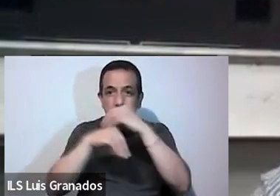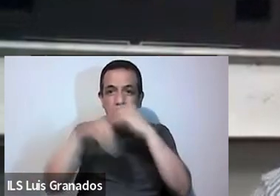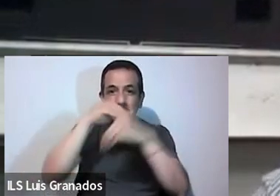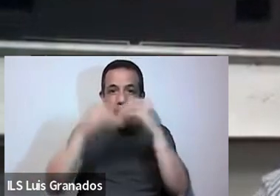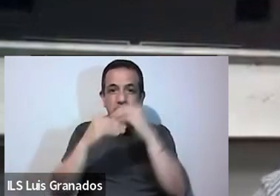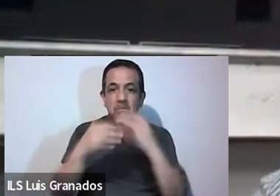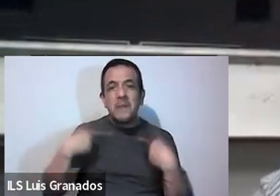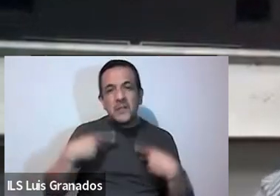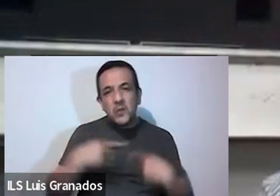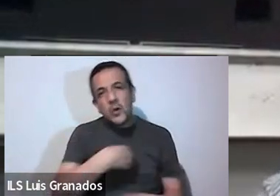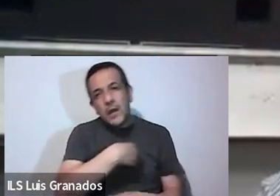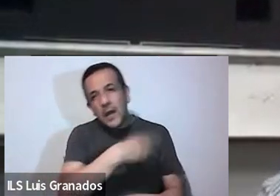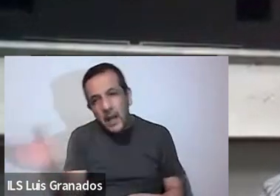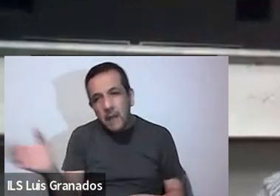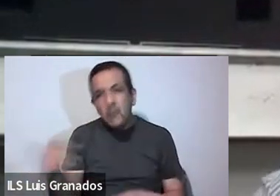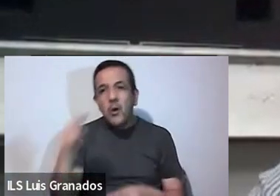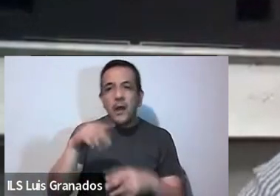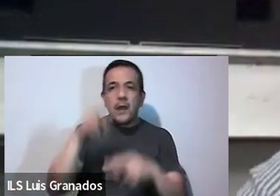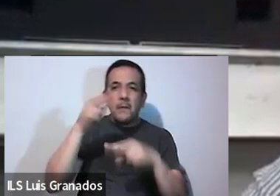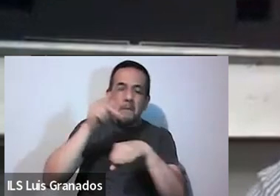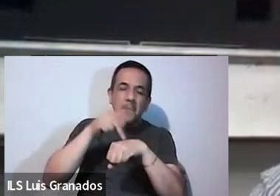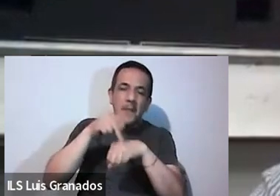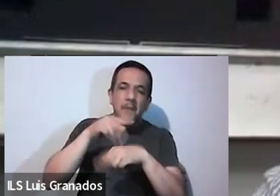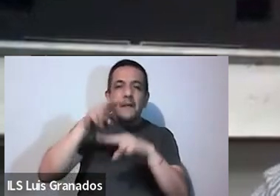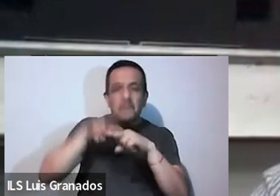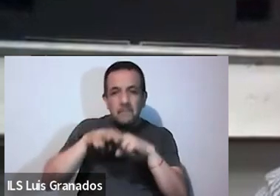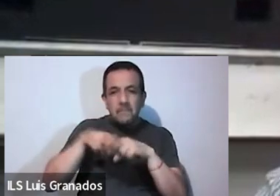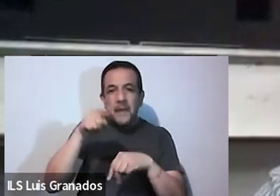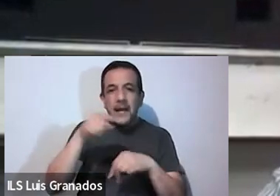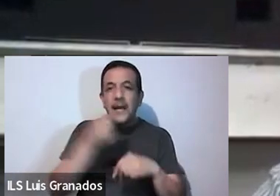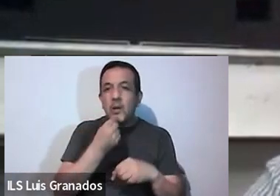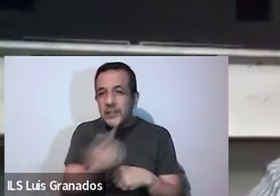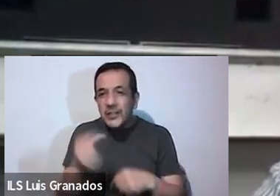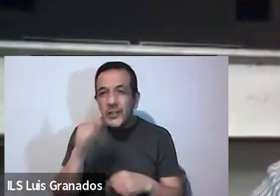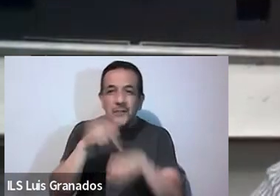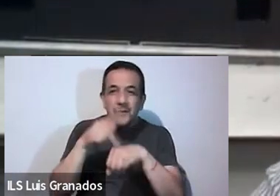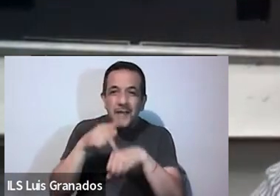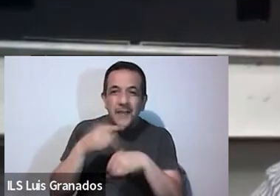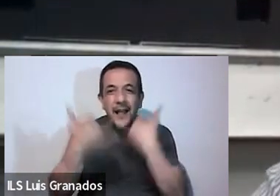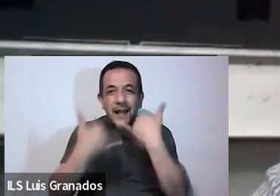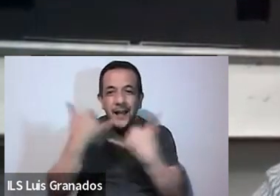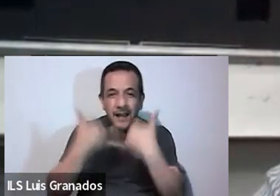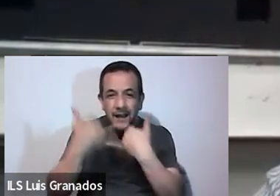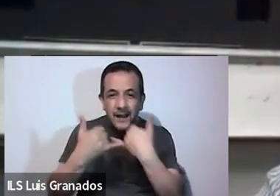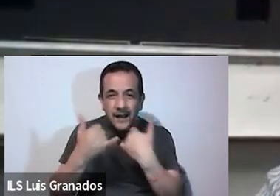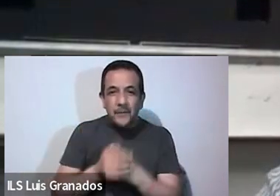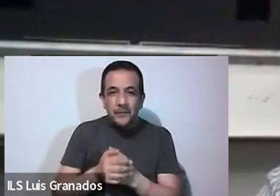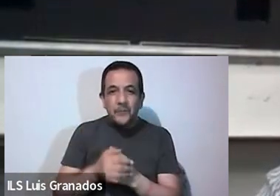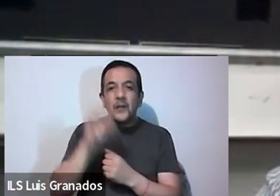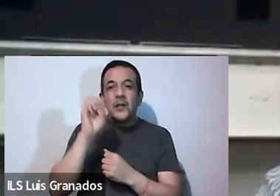campesino cansado la utilizó como asiento. Para los niños fue un juguete. Drummond la poetizó.